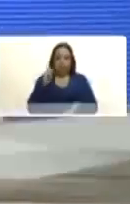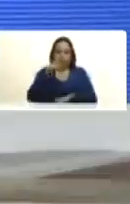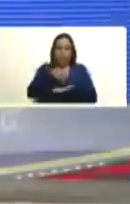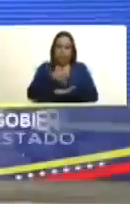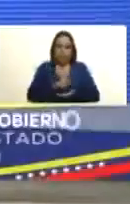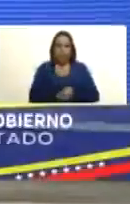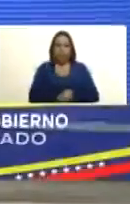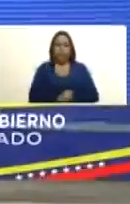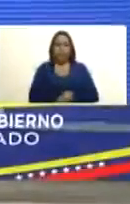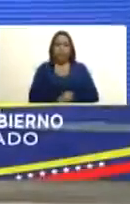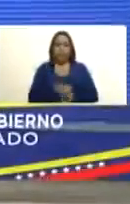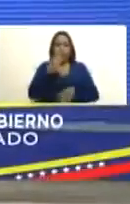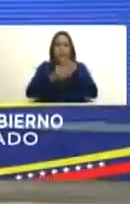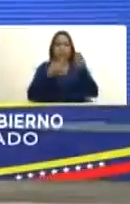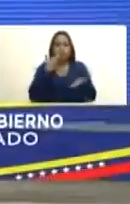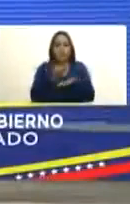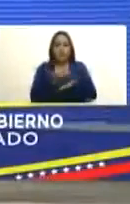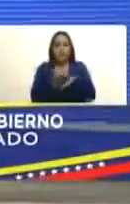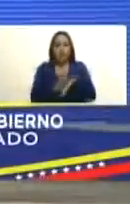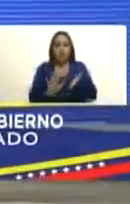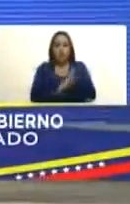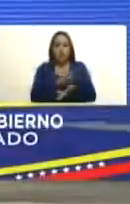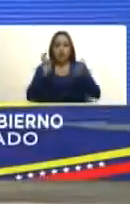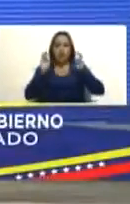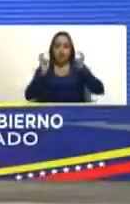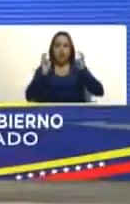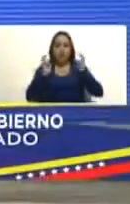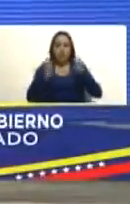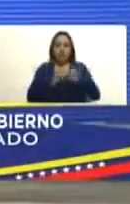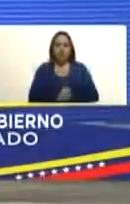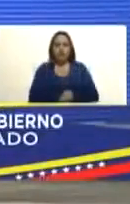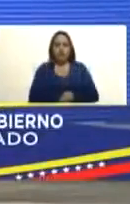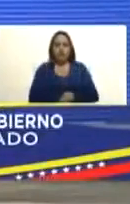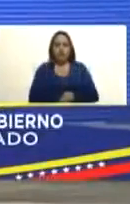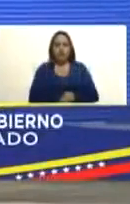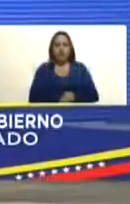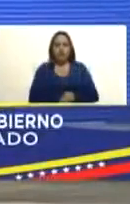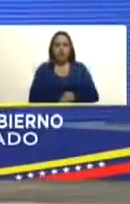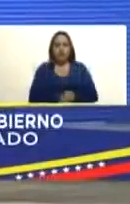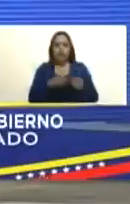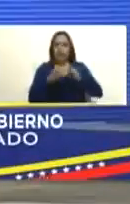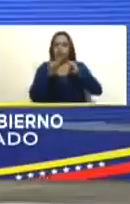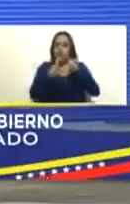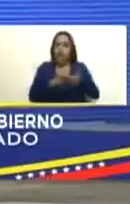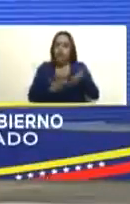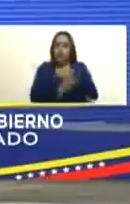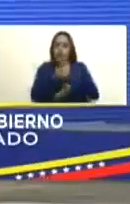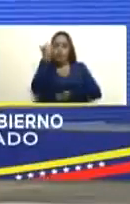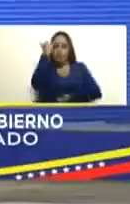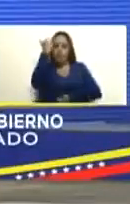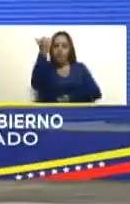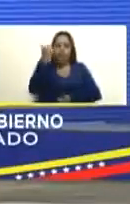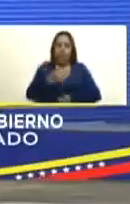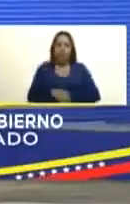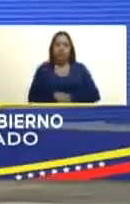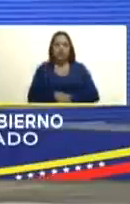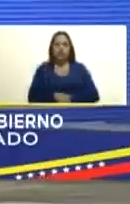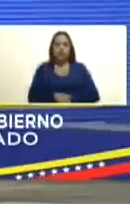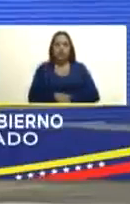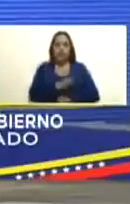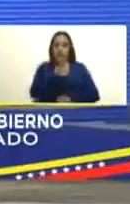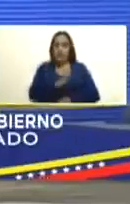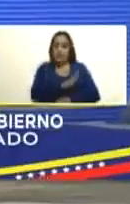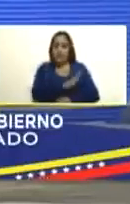para plantear el tema para acoger la iniciativa bendita